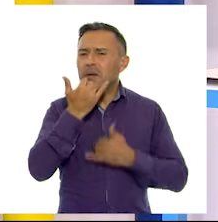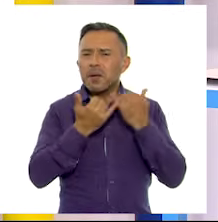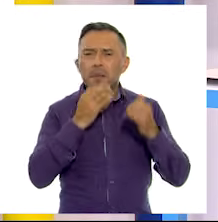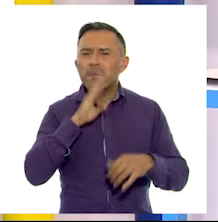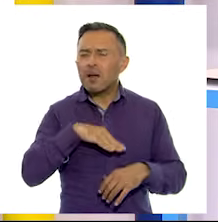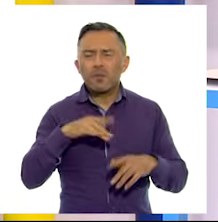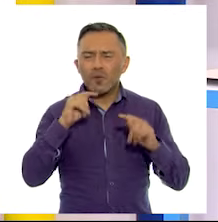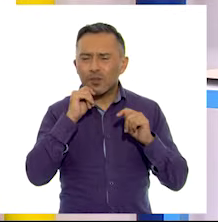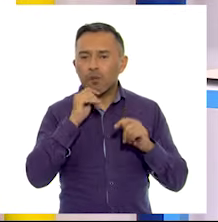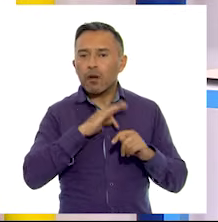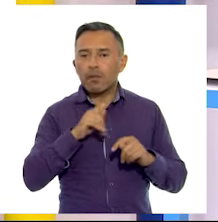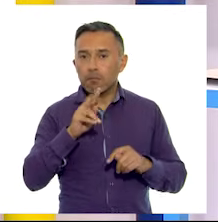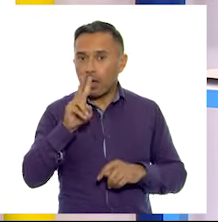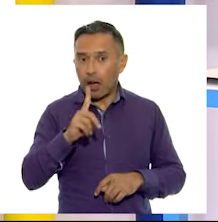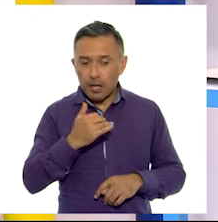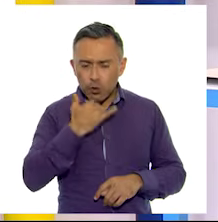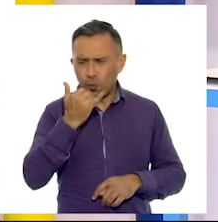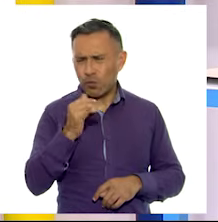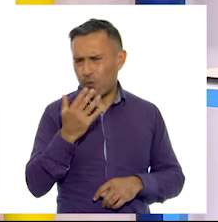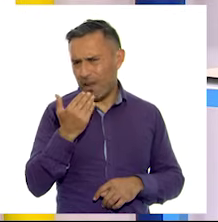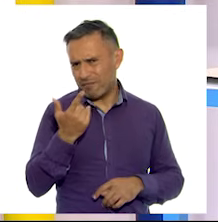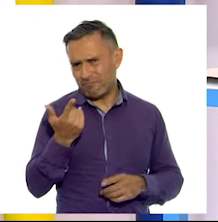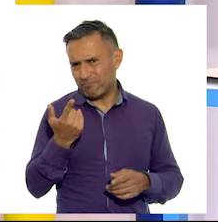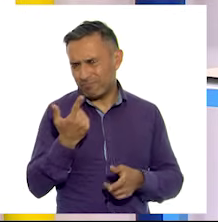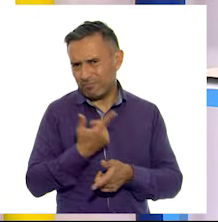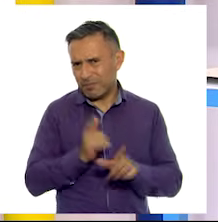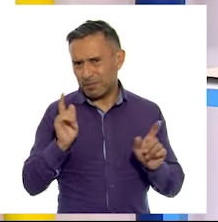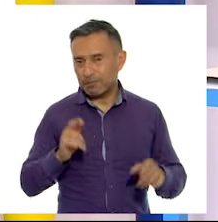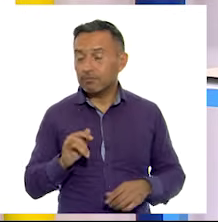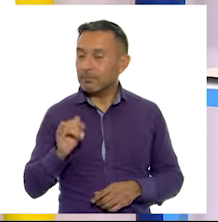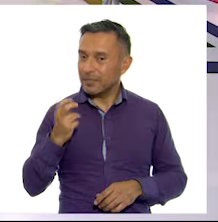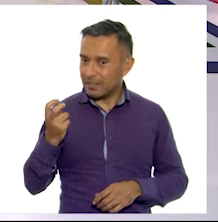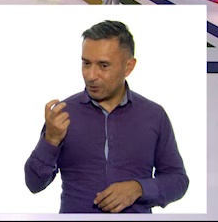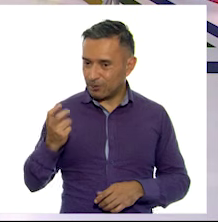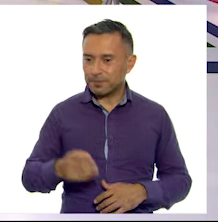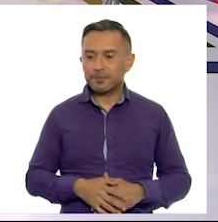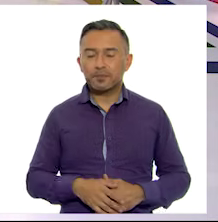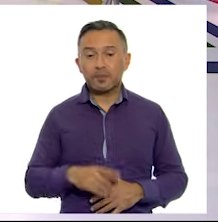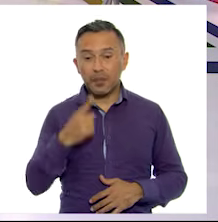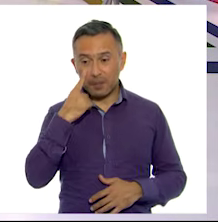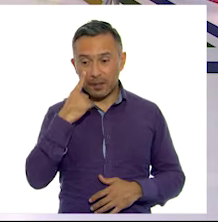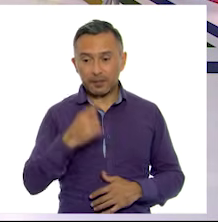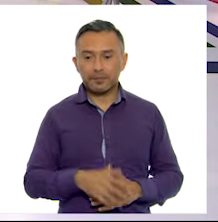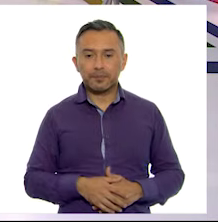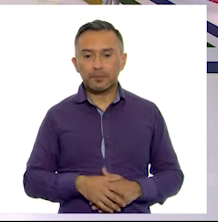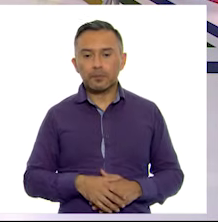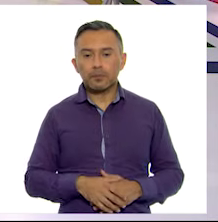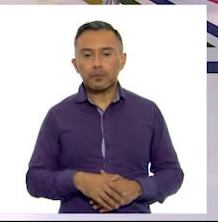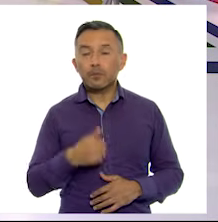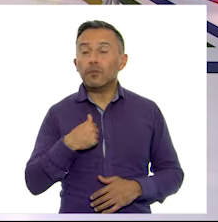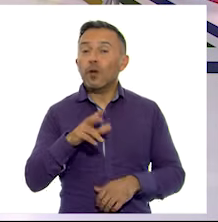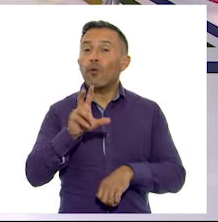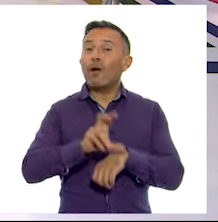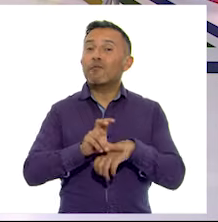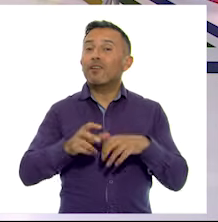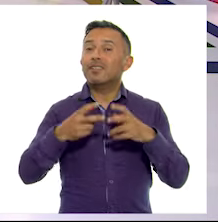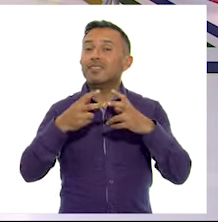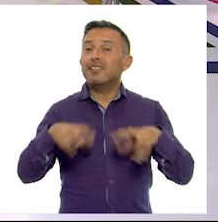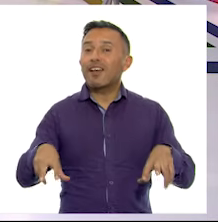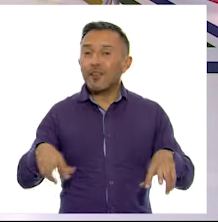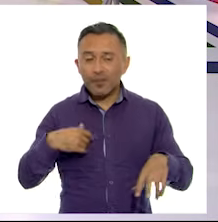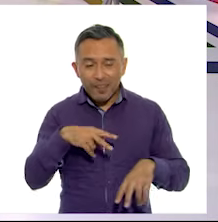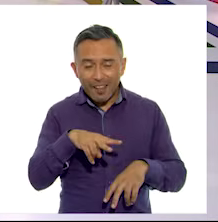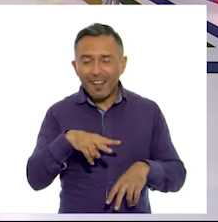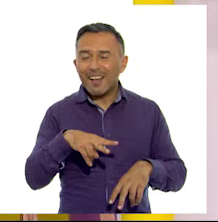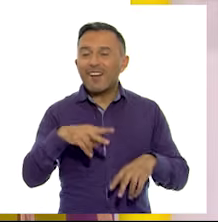que al final no es un error. Exacto. Mira, ¿qué te parece mi huevo estrellado con orejas